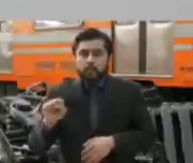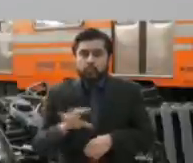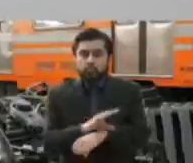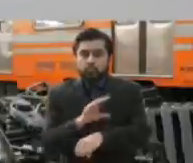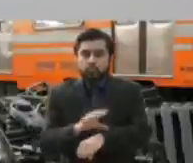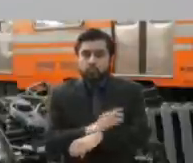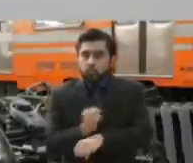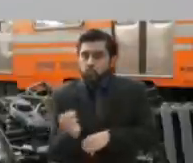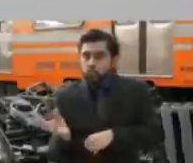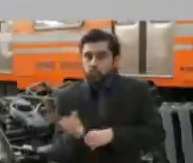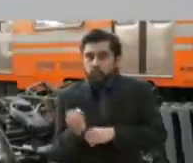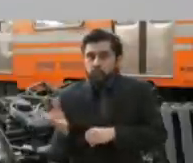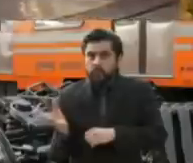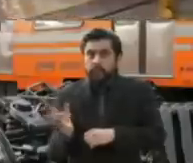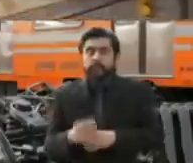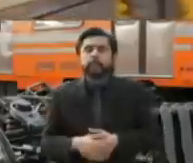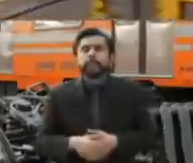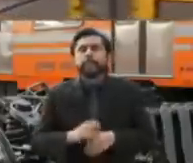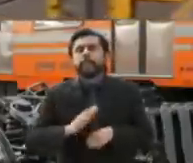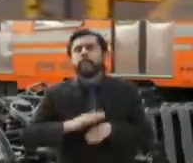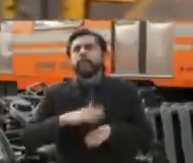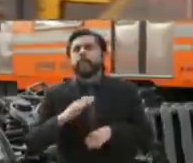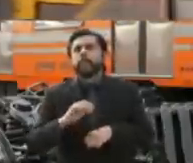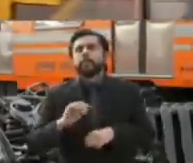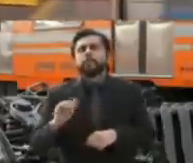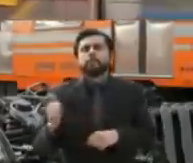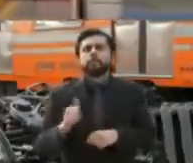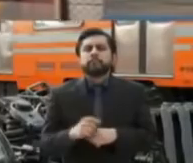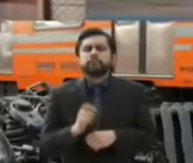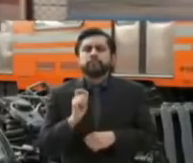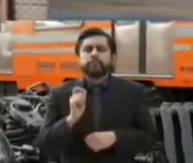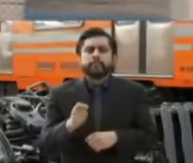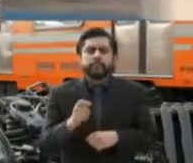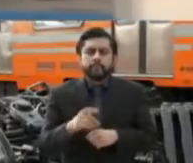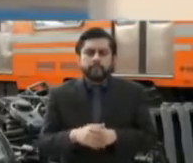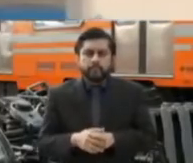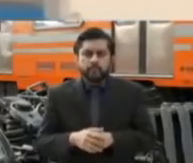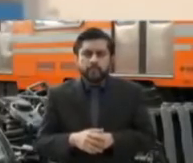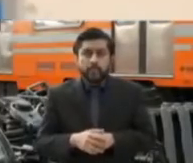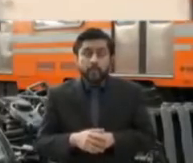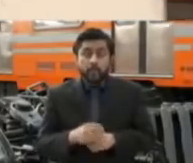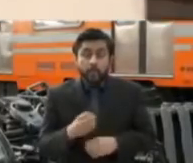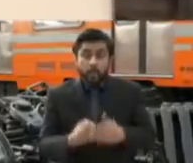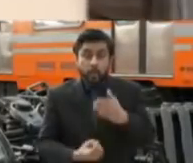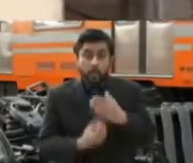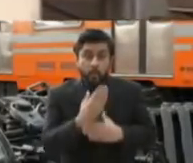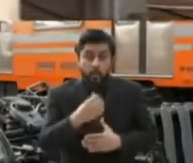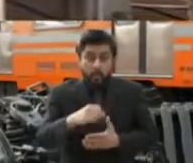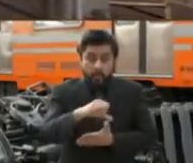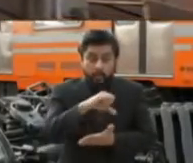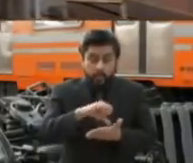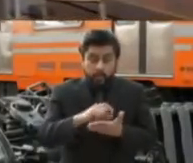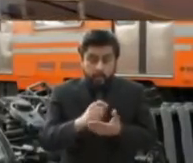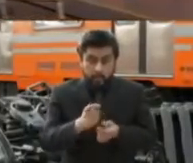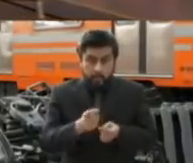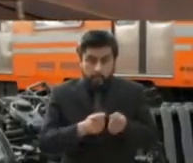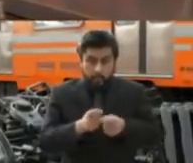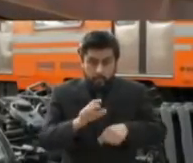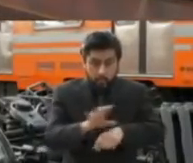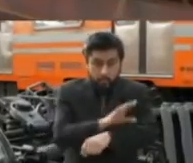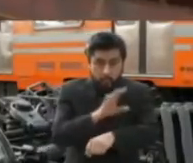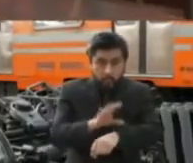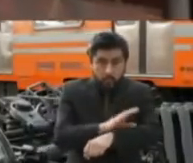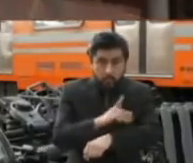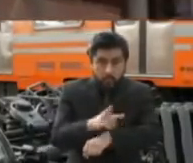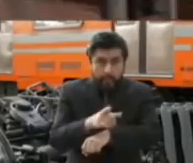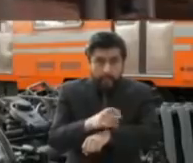¿Qué más implica? La construcción de una nueva subestación de energía eléctrica.